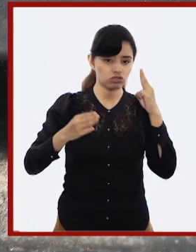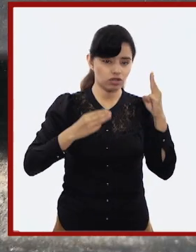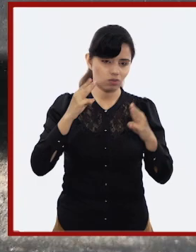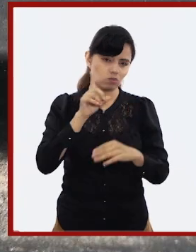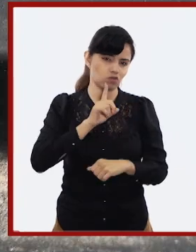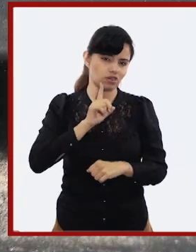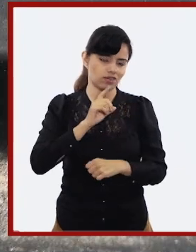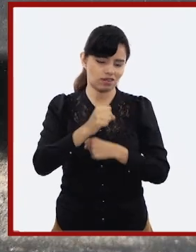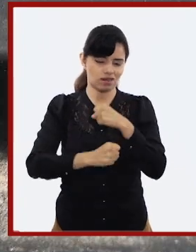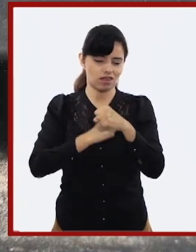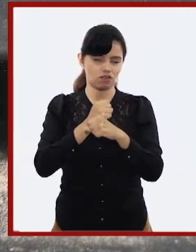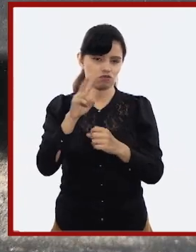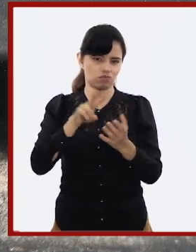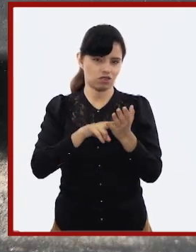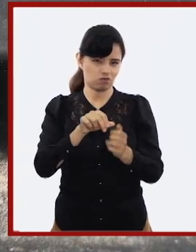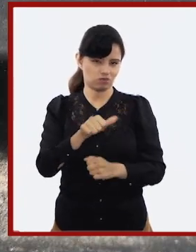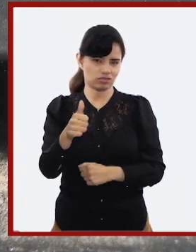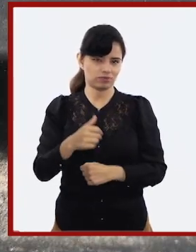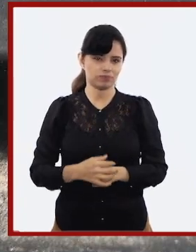2011.